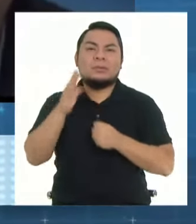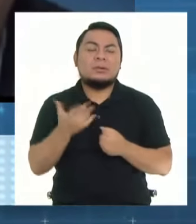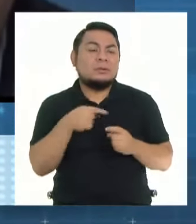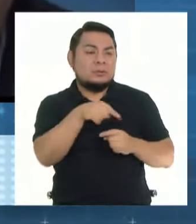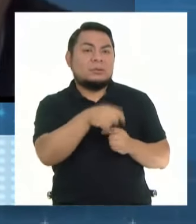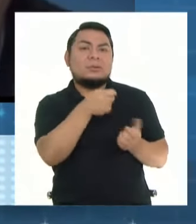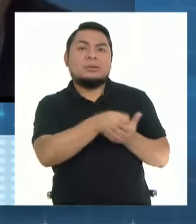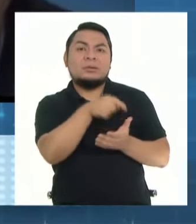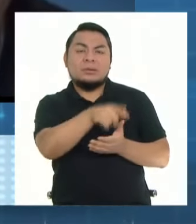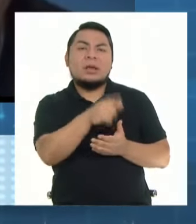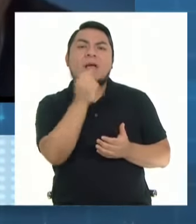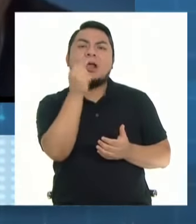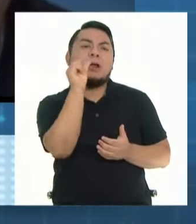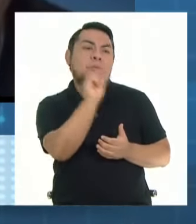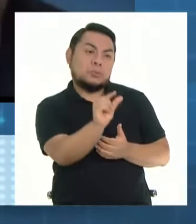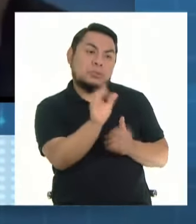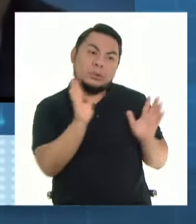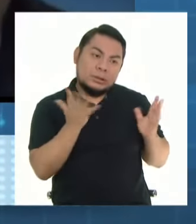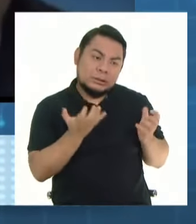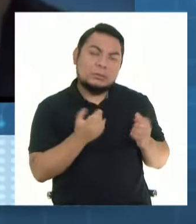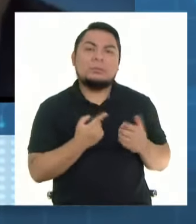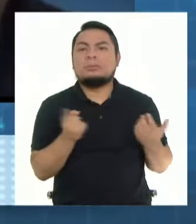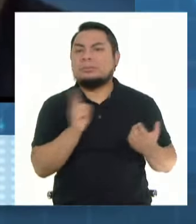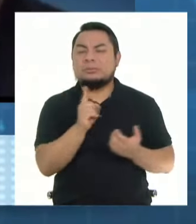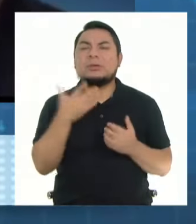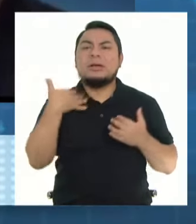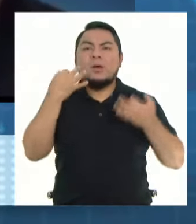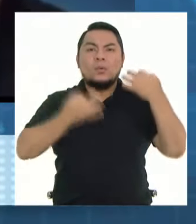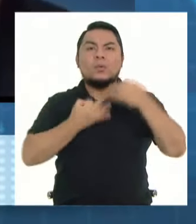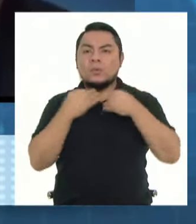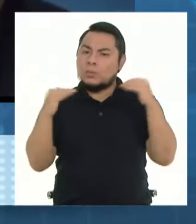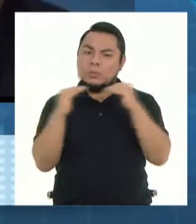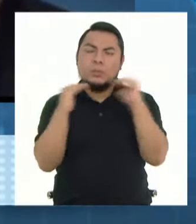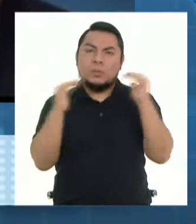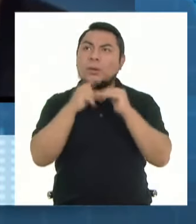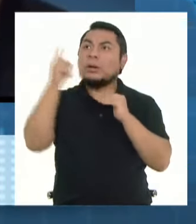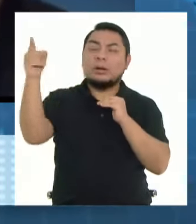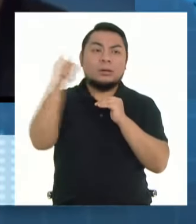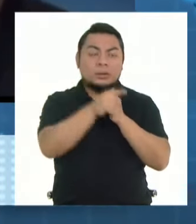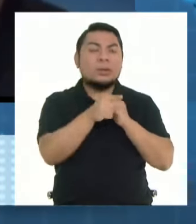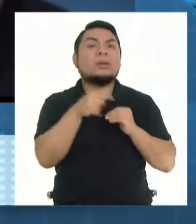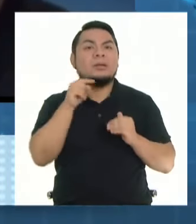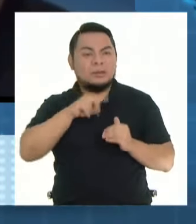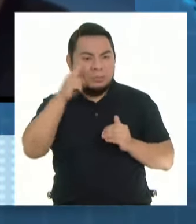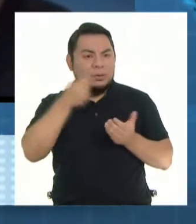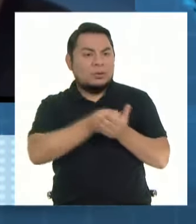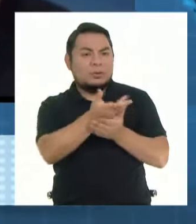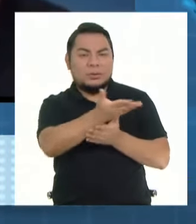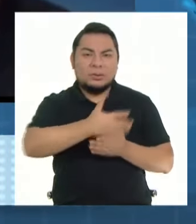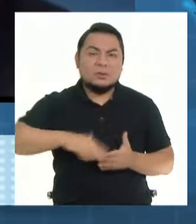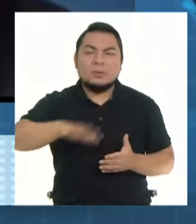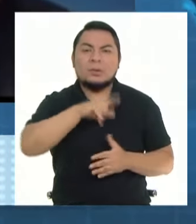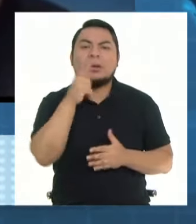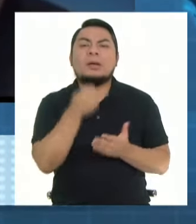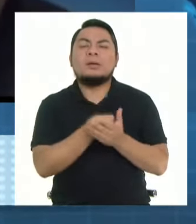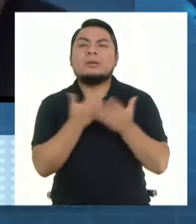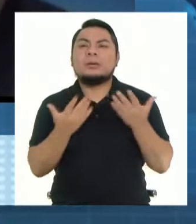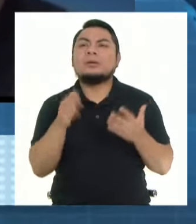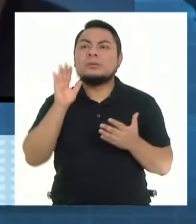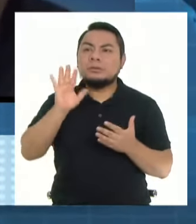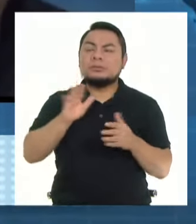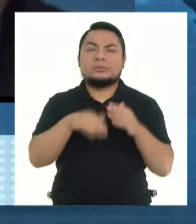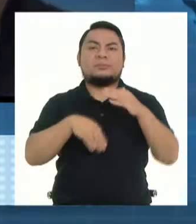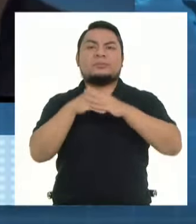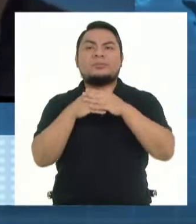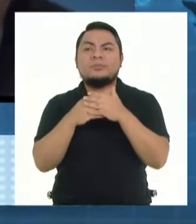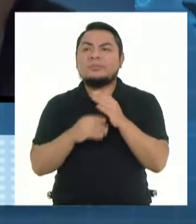son precios de miseria. Así es. Lo que queremos es una condición justa de mercado, el tema de poder colocar la franja de precios en su tope